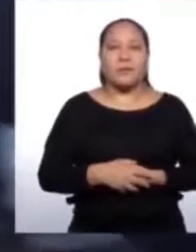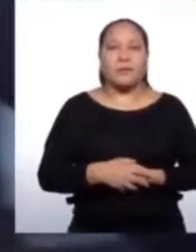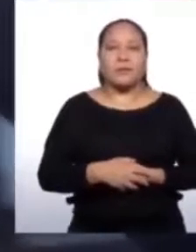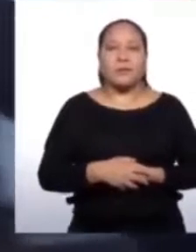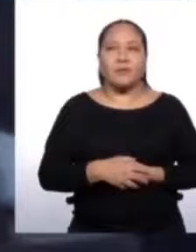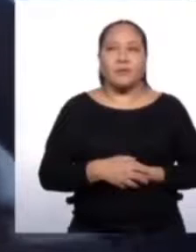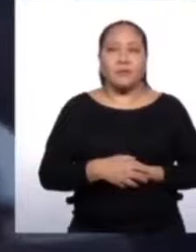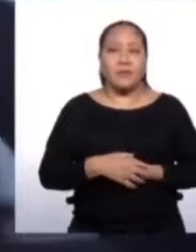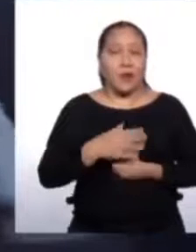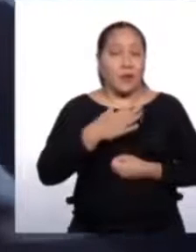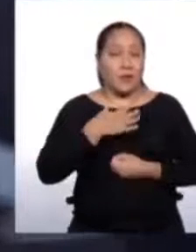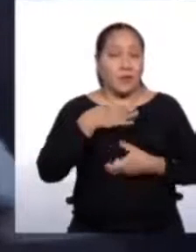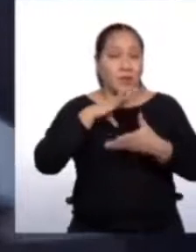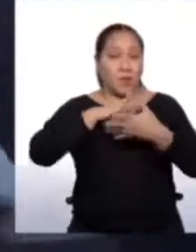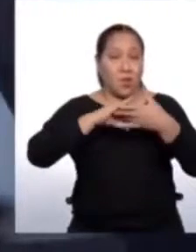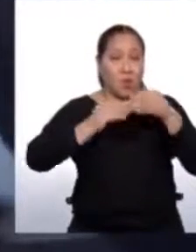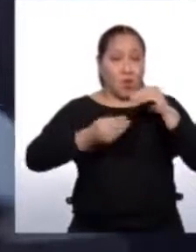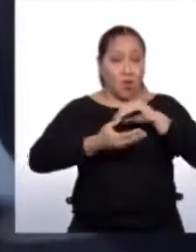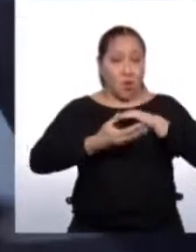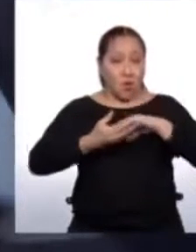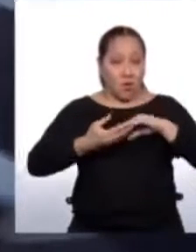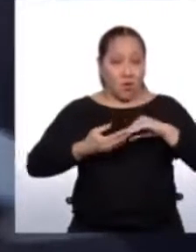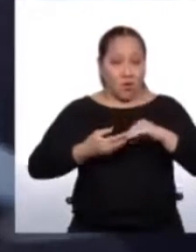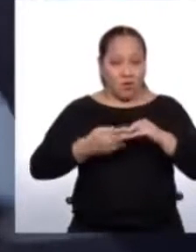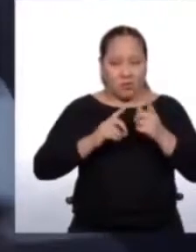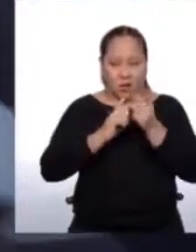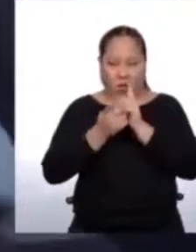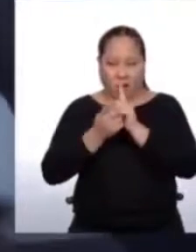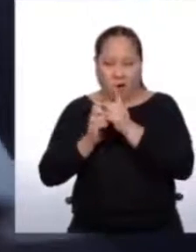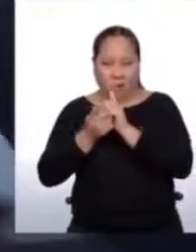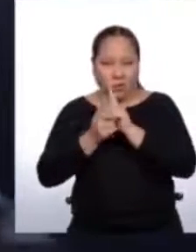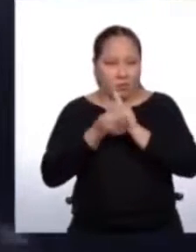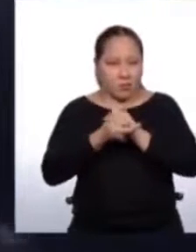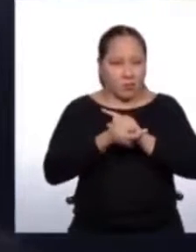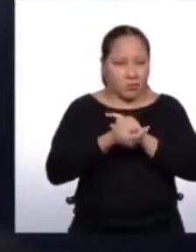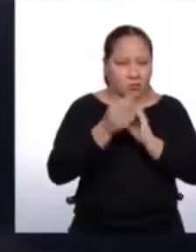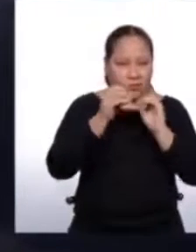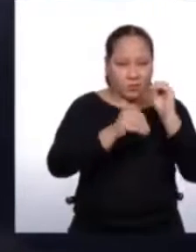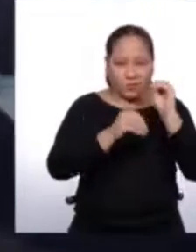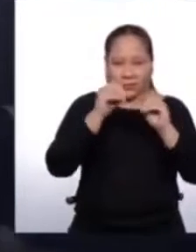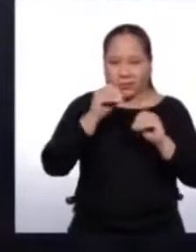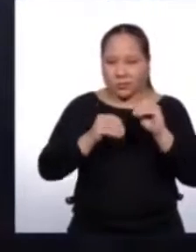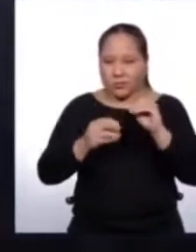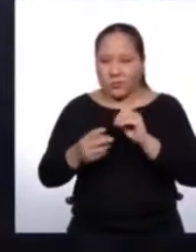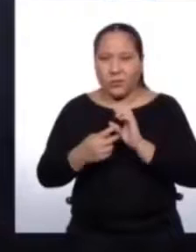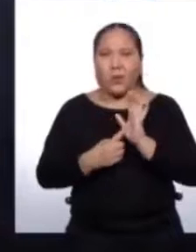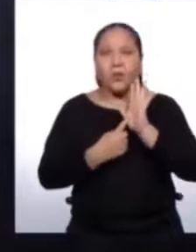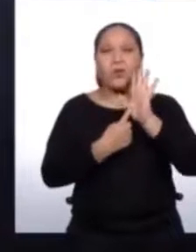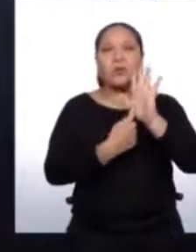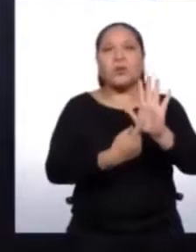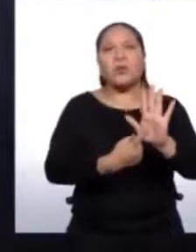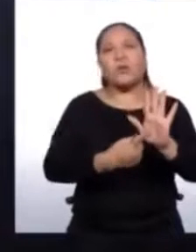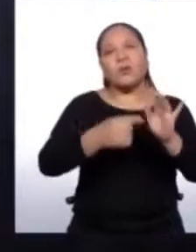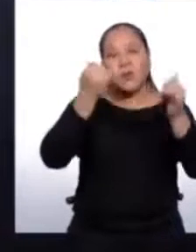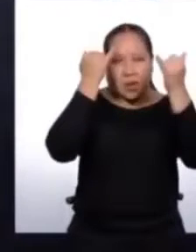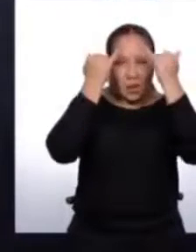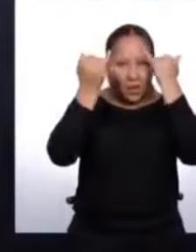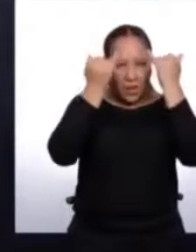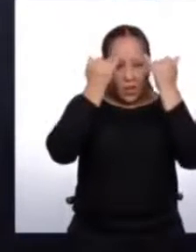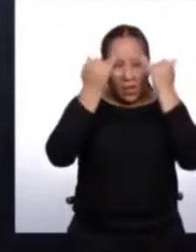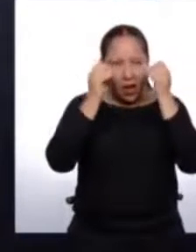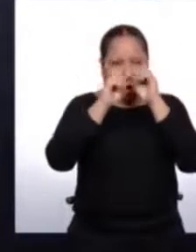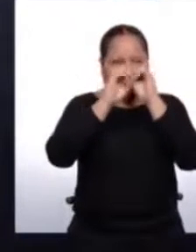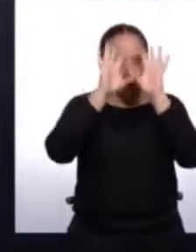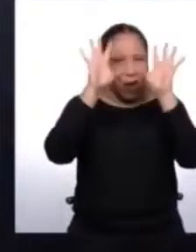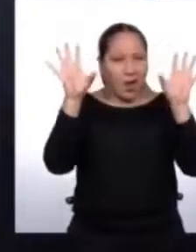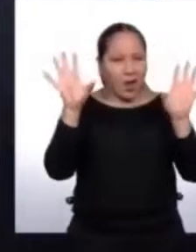Que mis cuentos, tan variados y dispares, puedan sumados adquirir cierta unidad y proponer una visión orgánica, coherente,